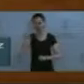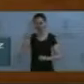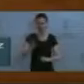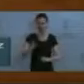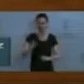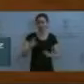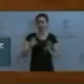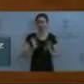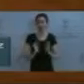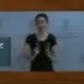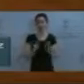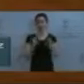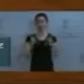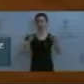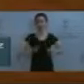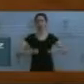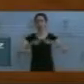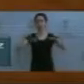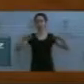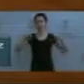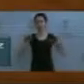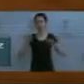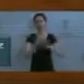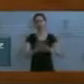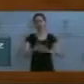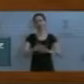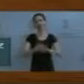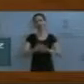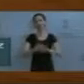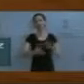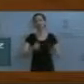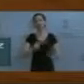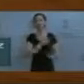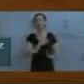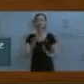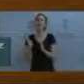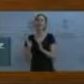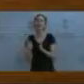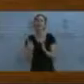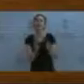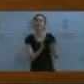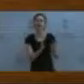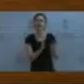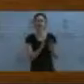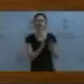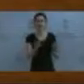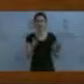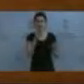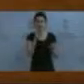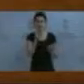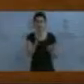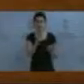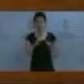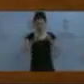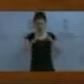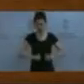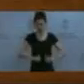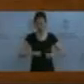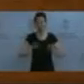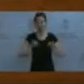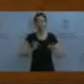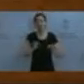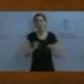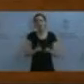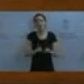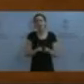este acuerdo se traiga a esta Cámara. Voy a tratar de ordenar algunas cosas porque veo que este acuerdo tiene un